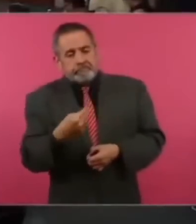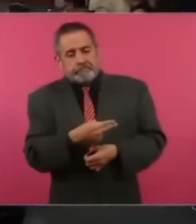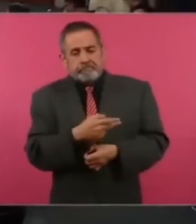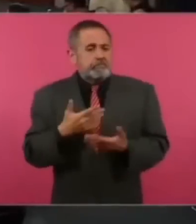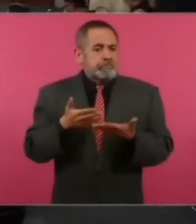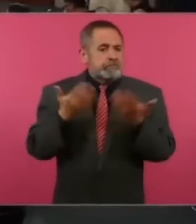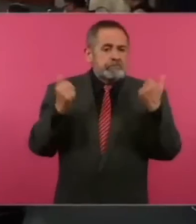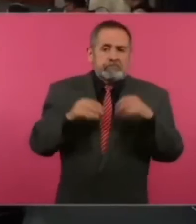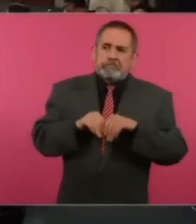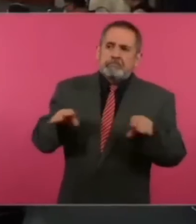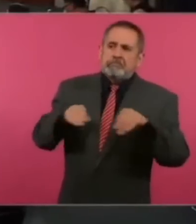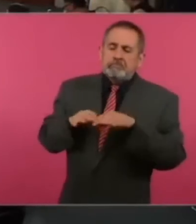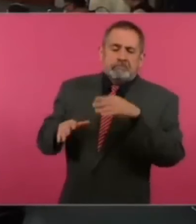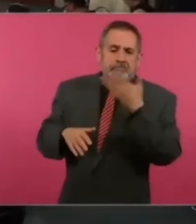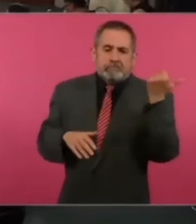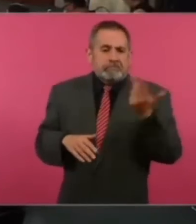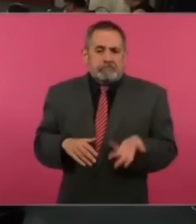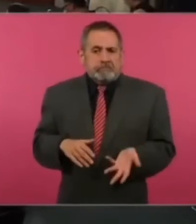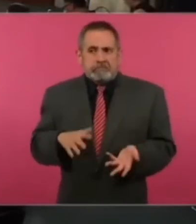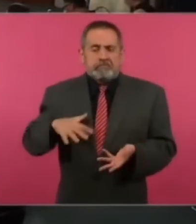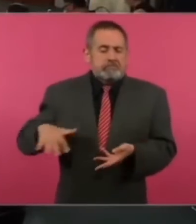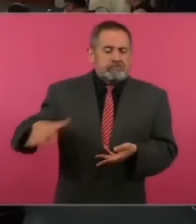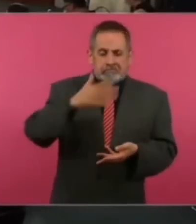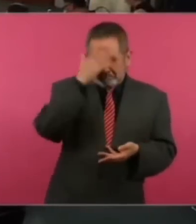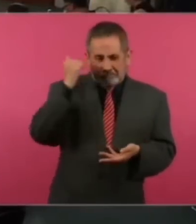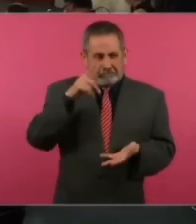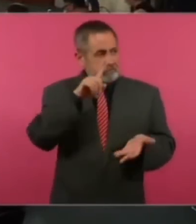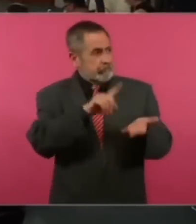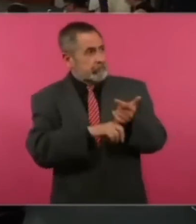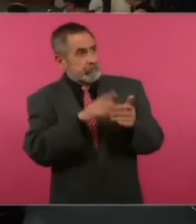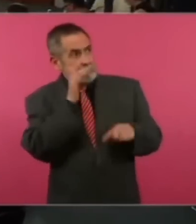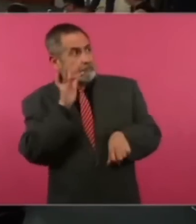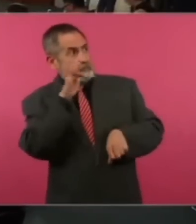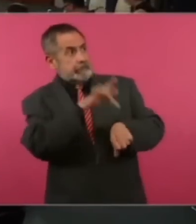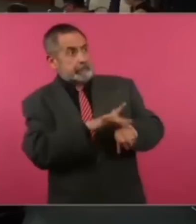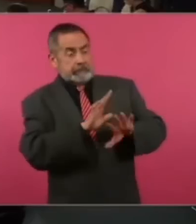porque era como el castillo de la pureza,